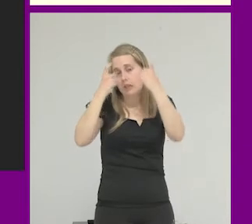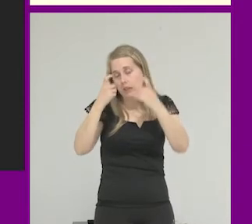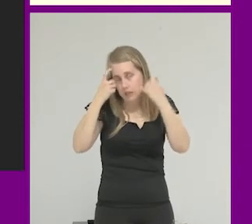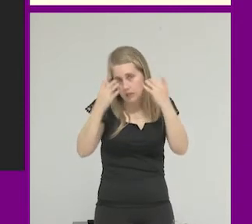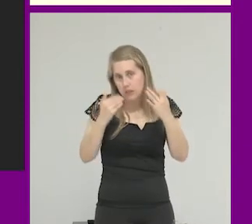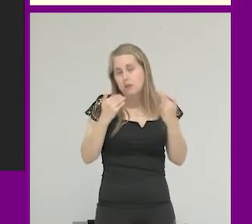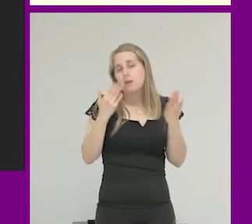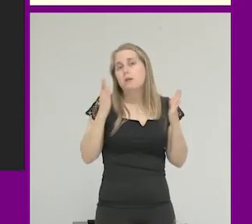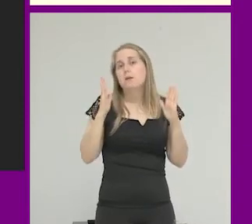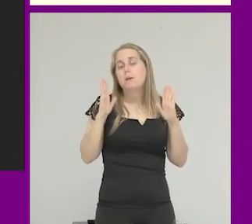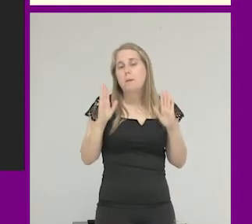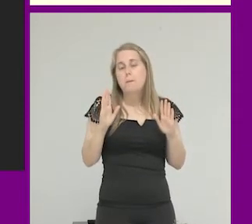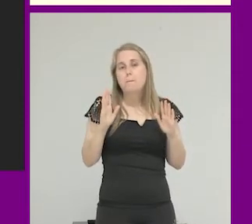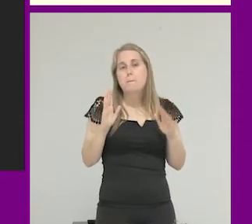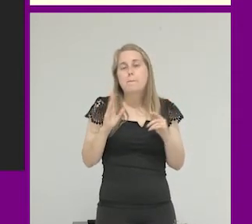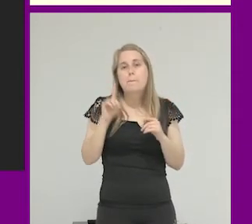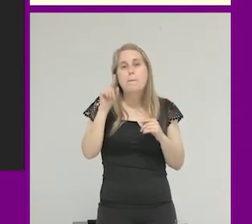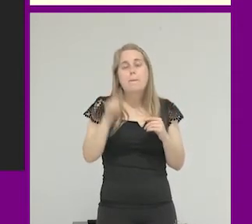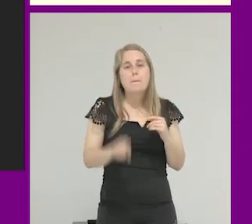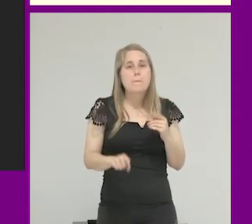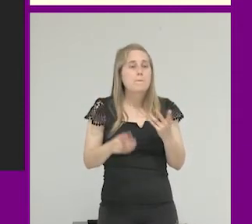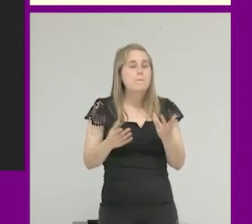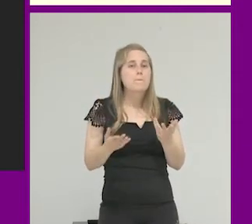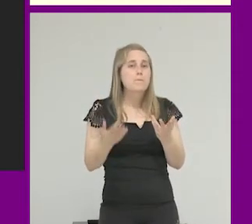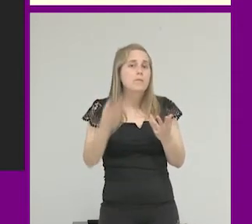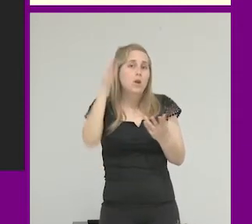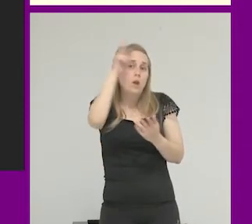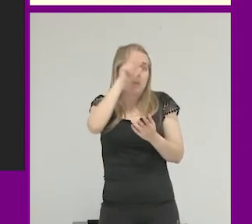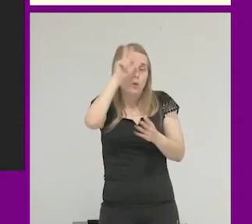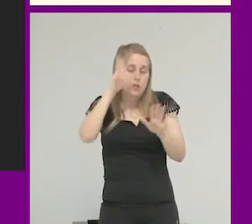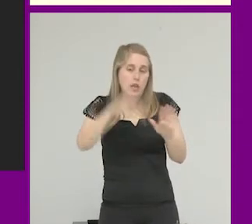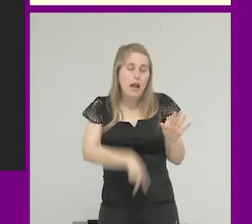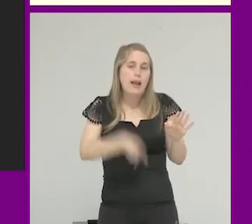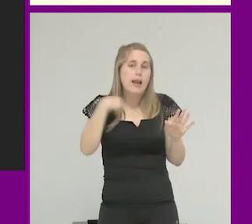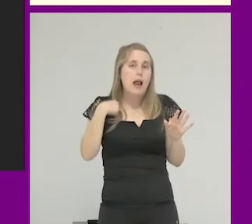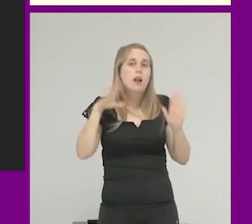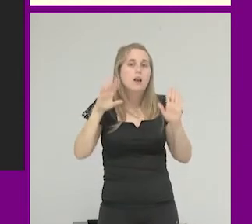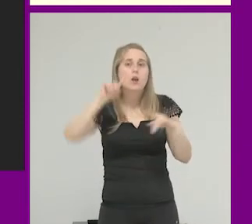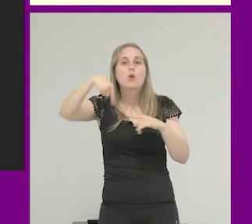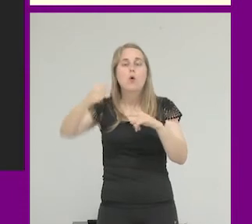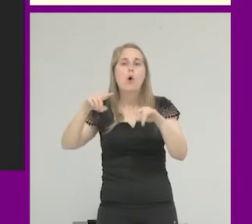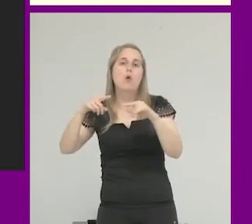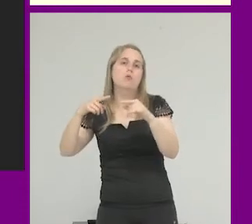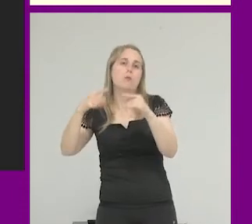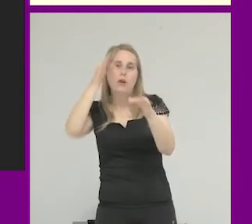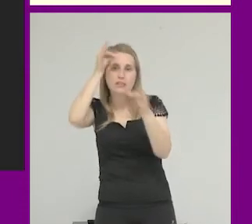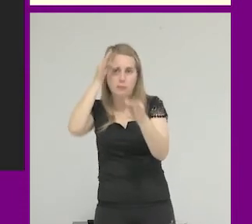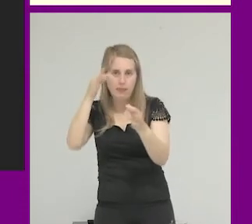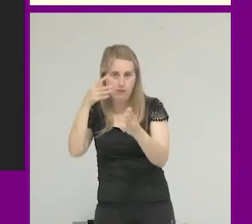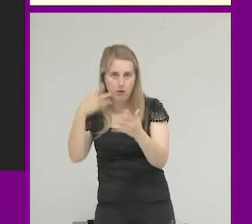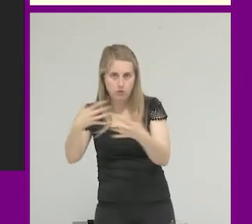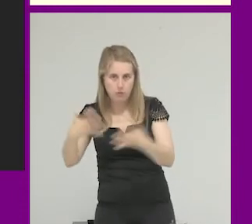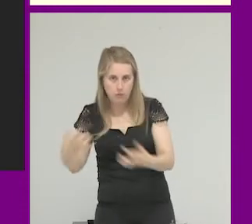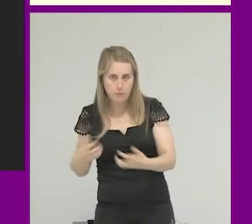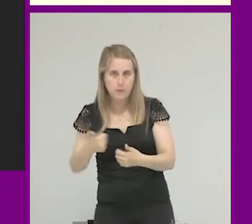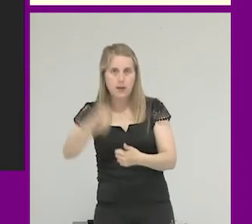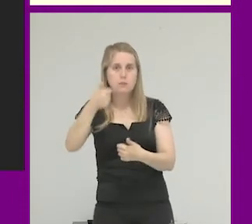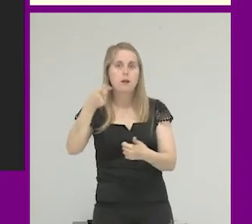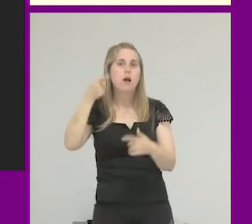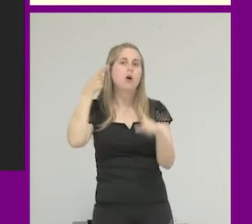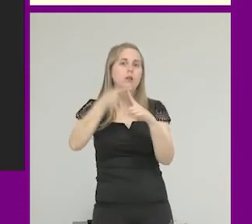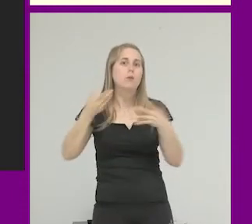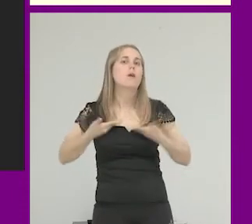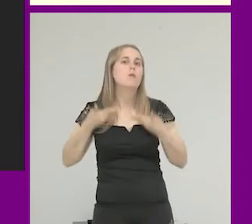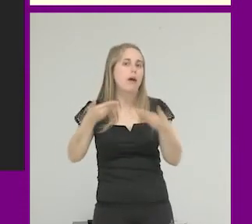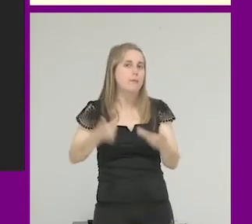dituzte. Eta hori da hipotesi orokorra, eta gero espezifiko batzuk ere egin ditugu laguntzeko